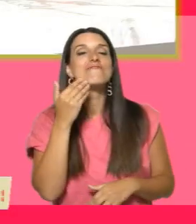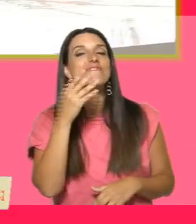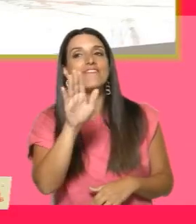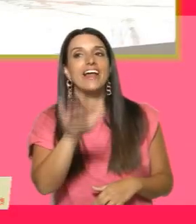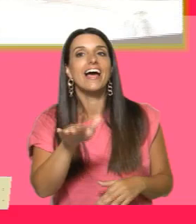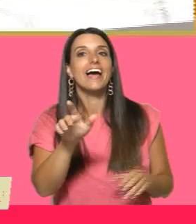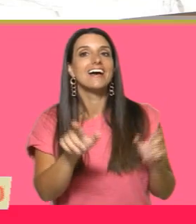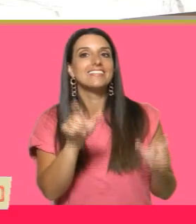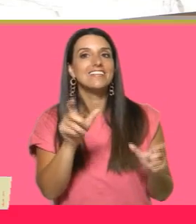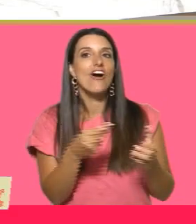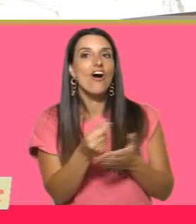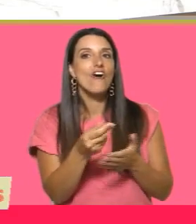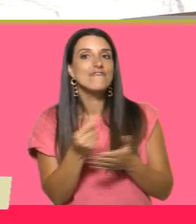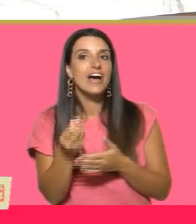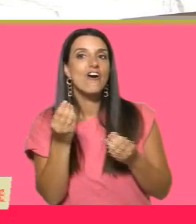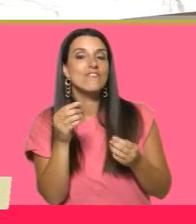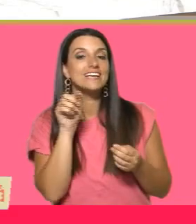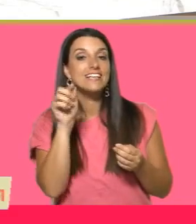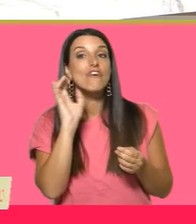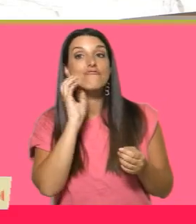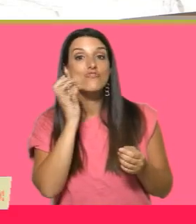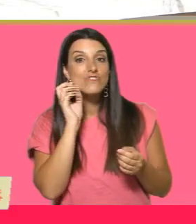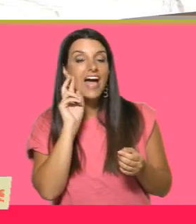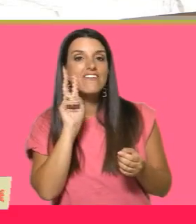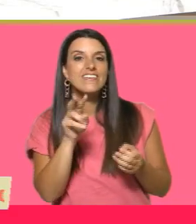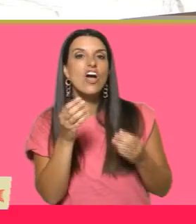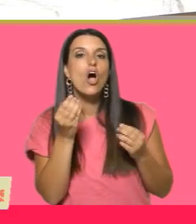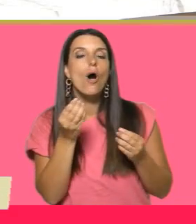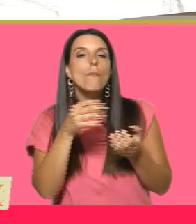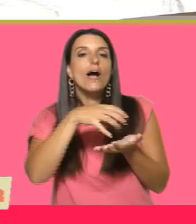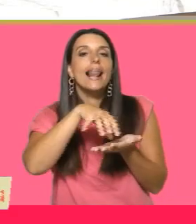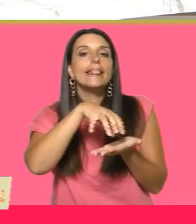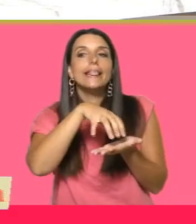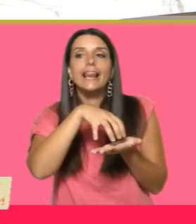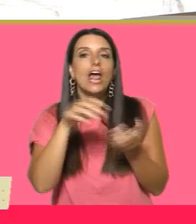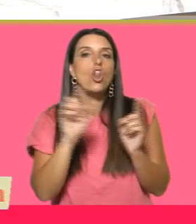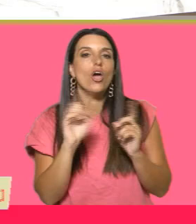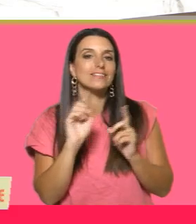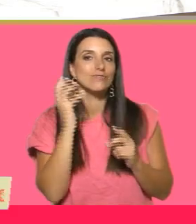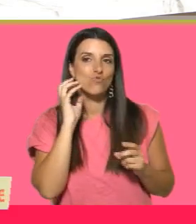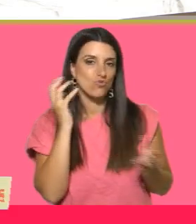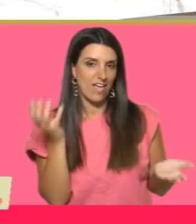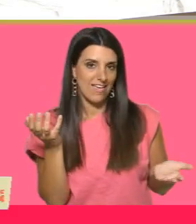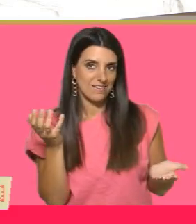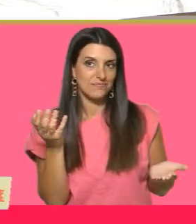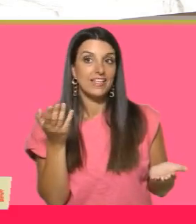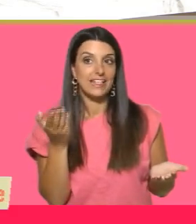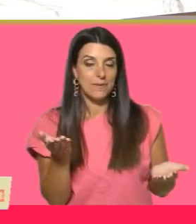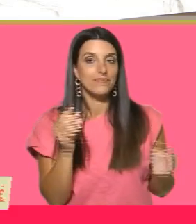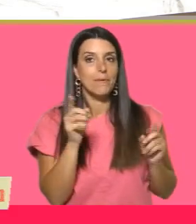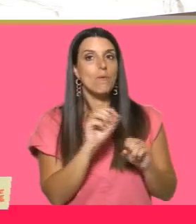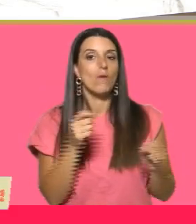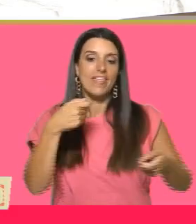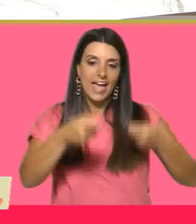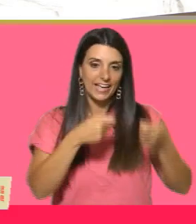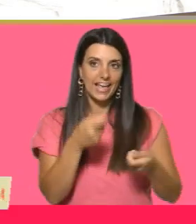¿no? También. En cuanto a la cocina esa fruta ahí, que vos ves que es como, son como gelatinitas, porque no sabés, claro, qué hay ahí. Bueno, también le podés poner